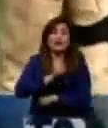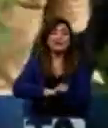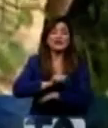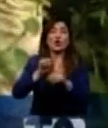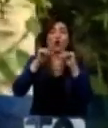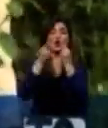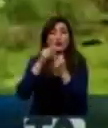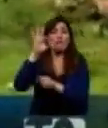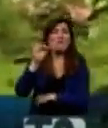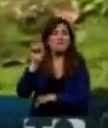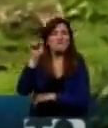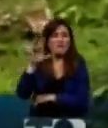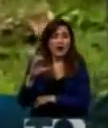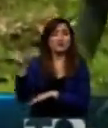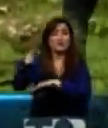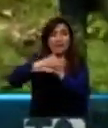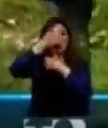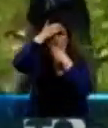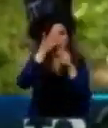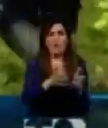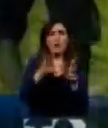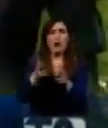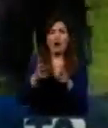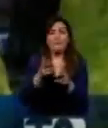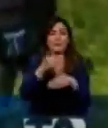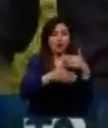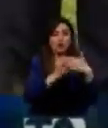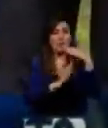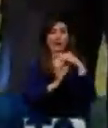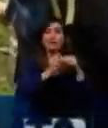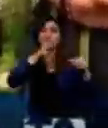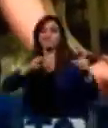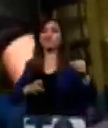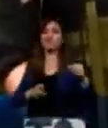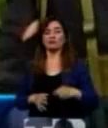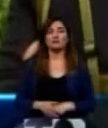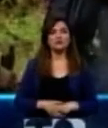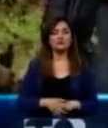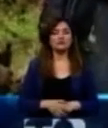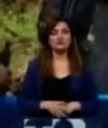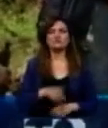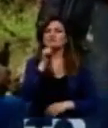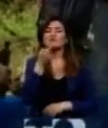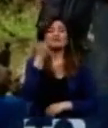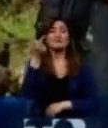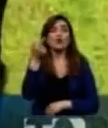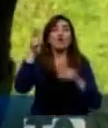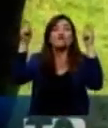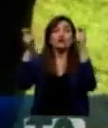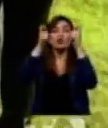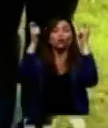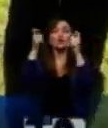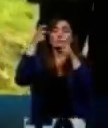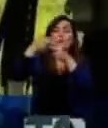de las FARC que abandonaron el proceso de paz con Colombia. Esto lo dice un estudio de la Fundación Ideas para la